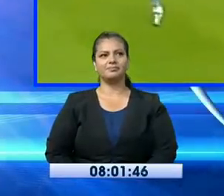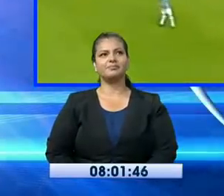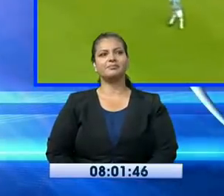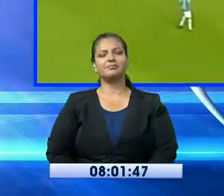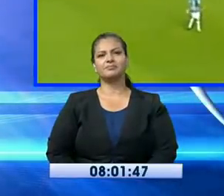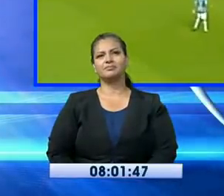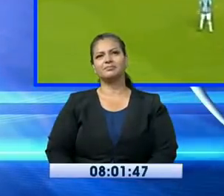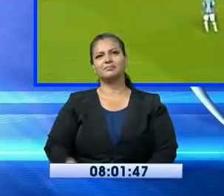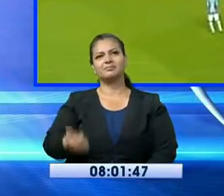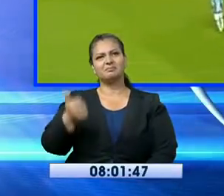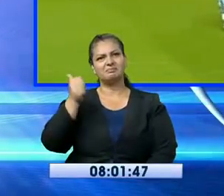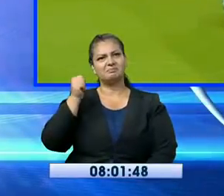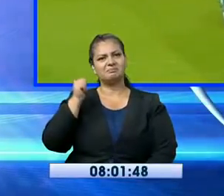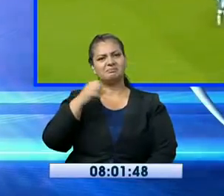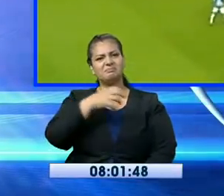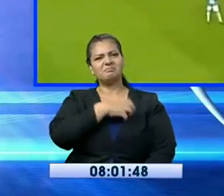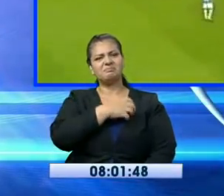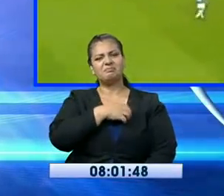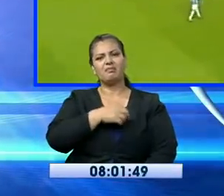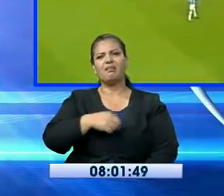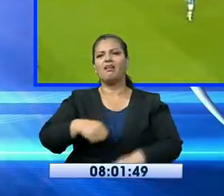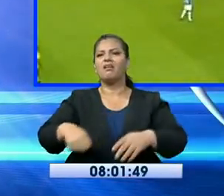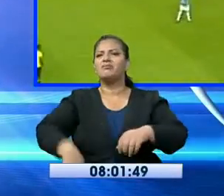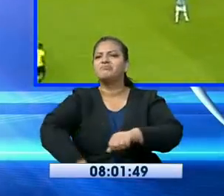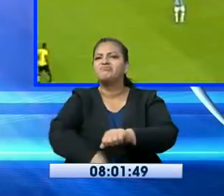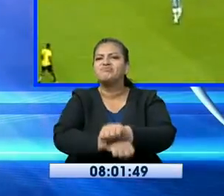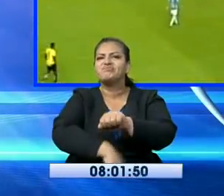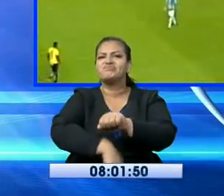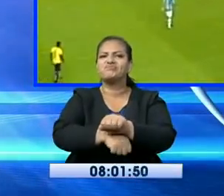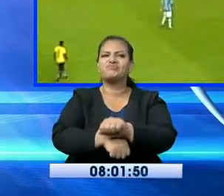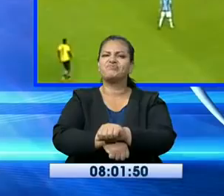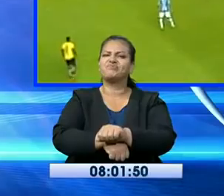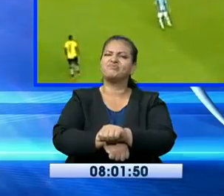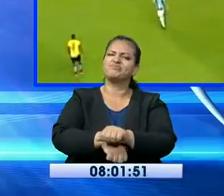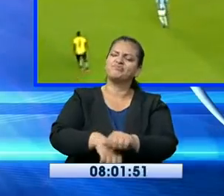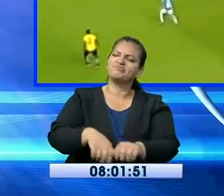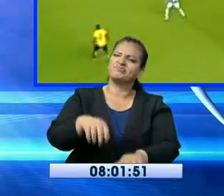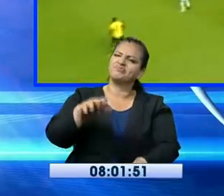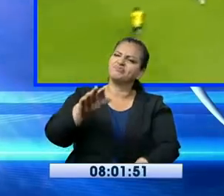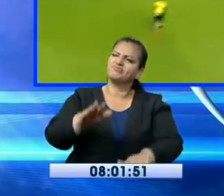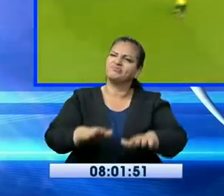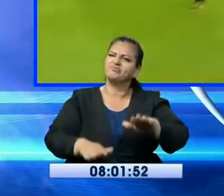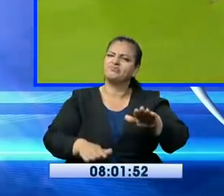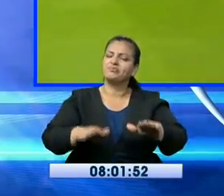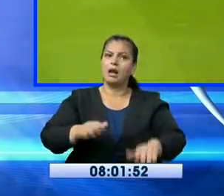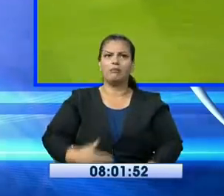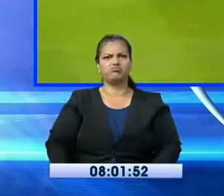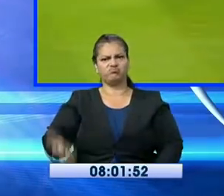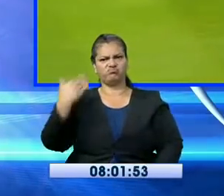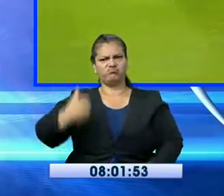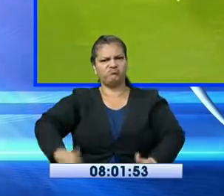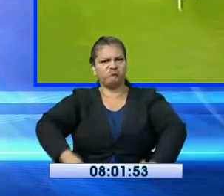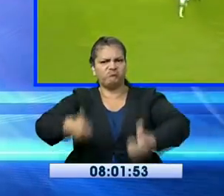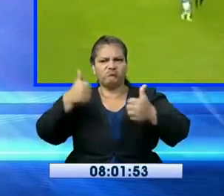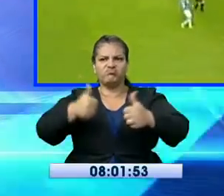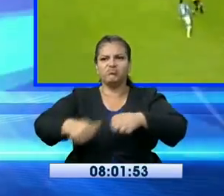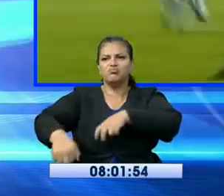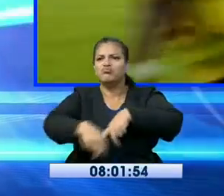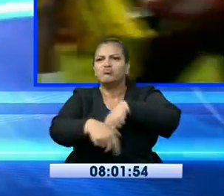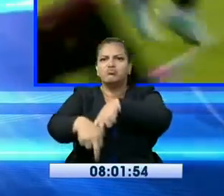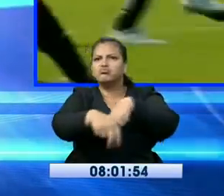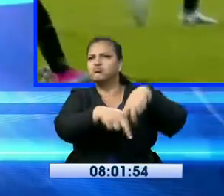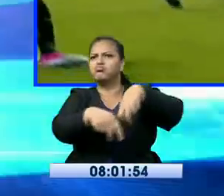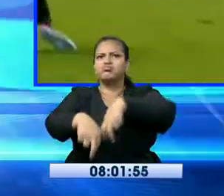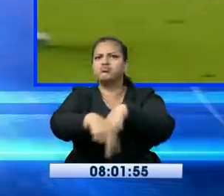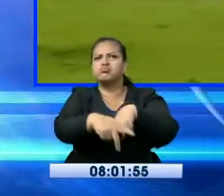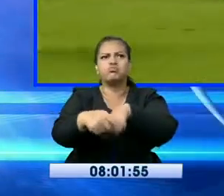con santo con palmeiras y con botafogo ese nuevo alquiler es otro barcelona y este barcelona que jugó anoche del barcelona que juega aquí el